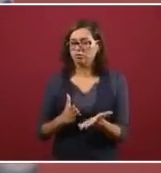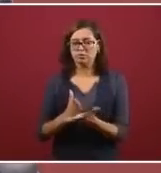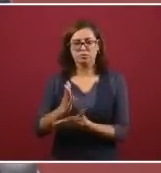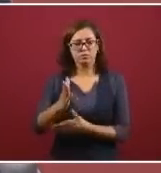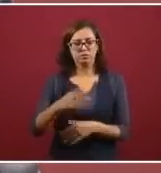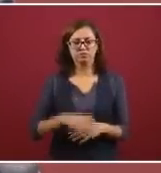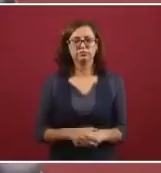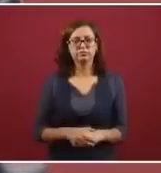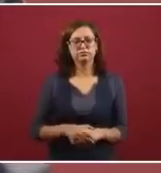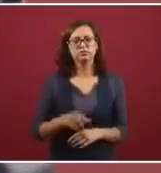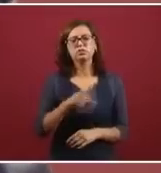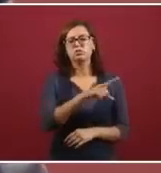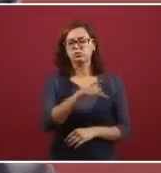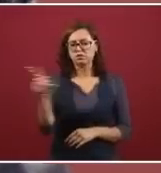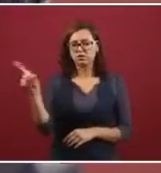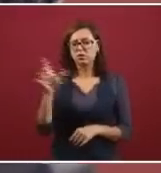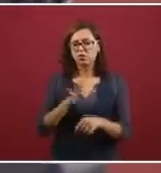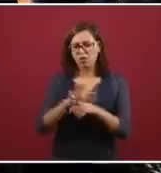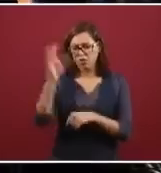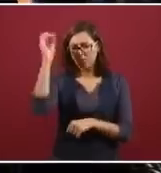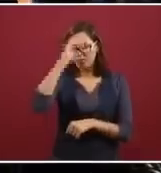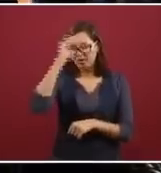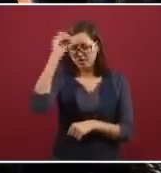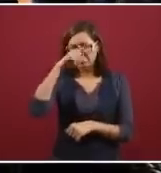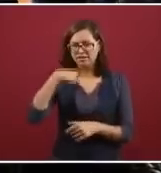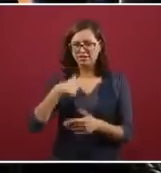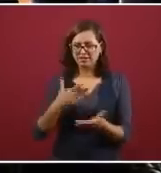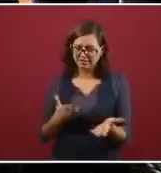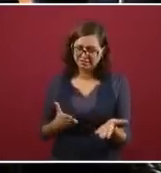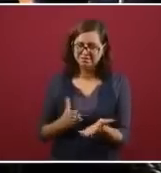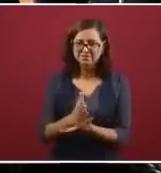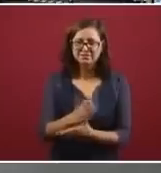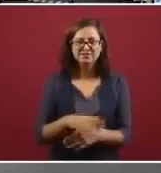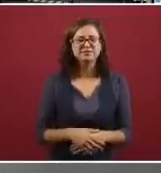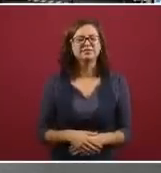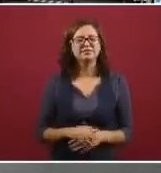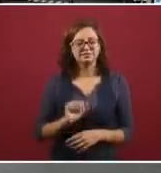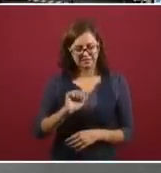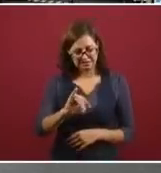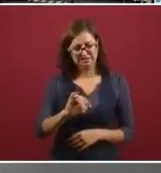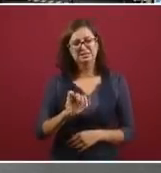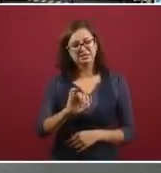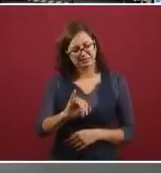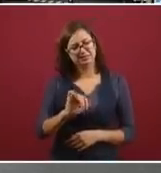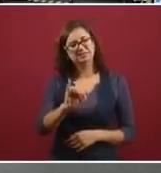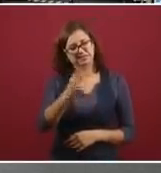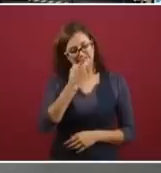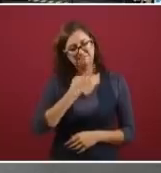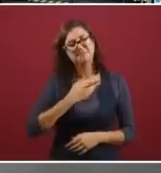¿Ustedes qué opinan? A ver, ¿me meto? Sí, ¿no? Claro que sí.